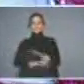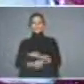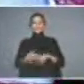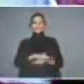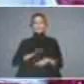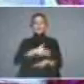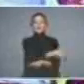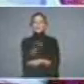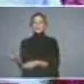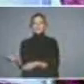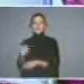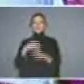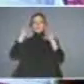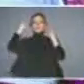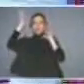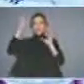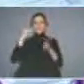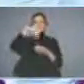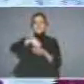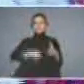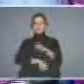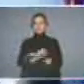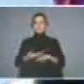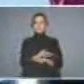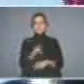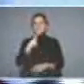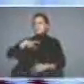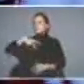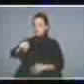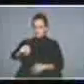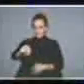ustedes, no a la violencia en el fútbol base.